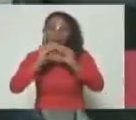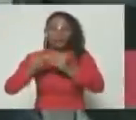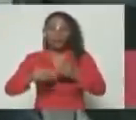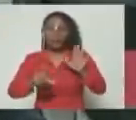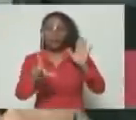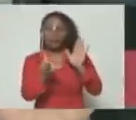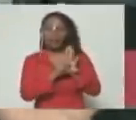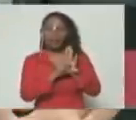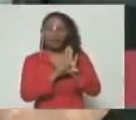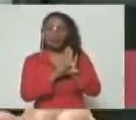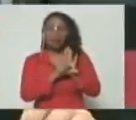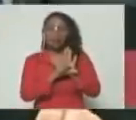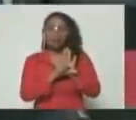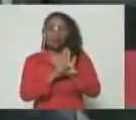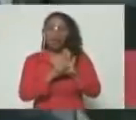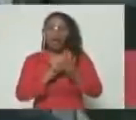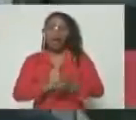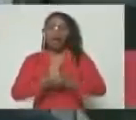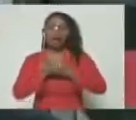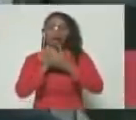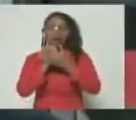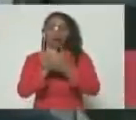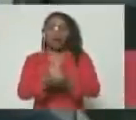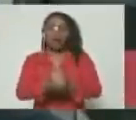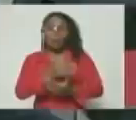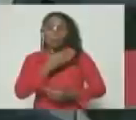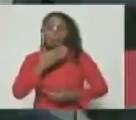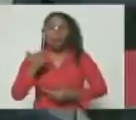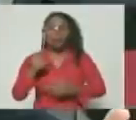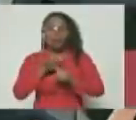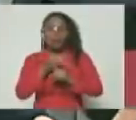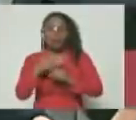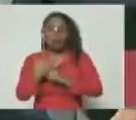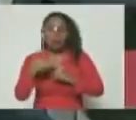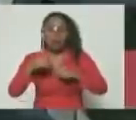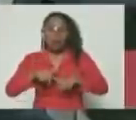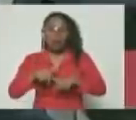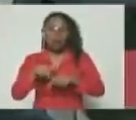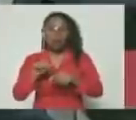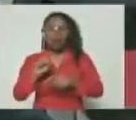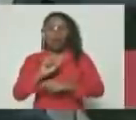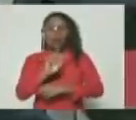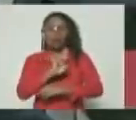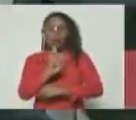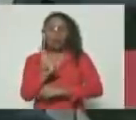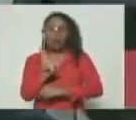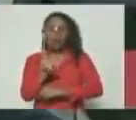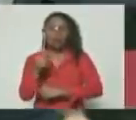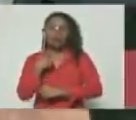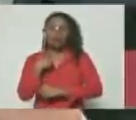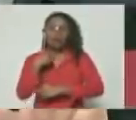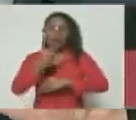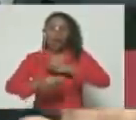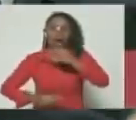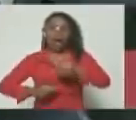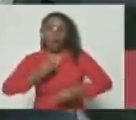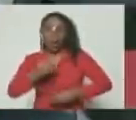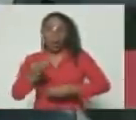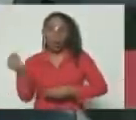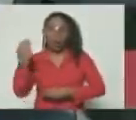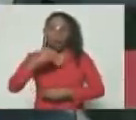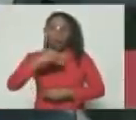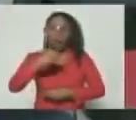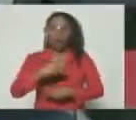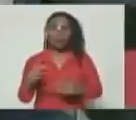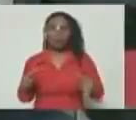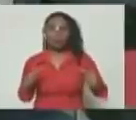que contribuyan a mejorar la situación de la República. Yo destaco que de lo que más hemos